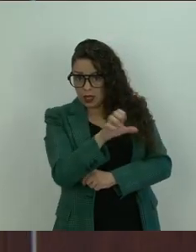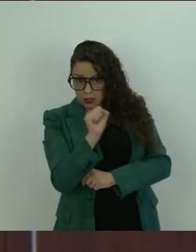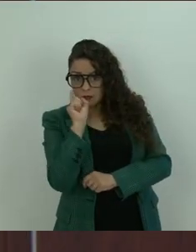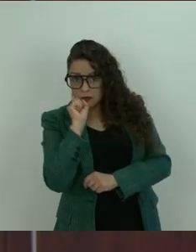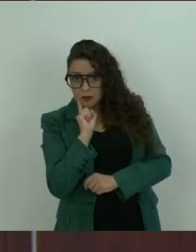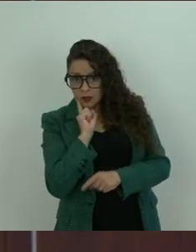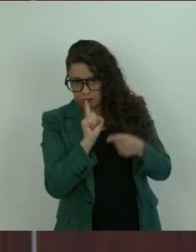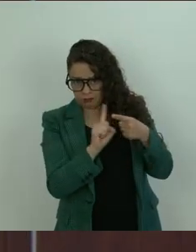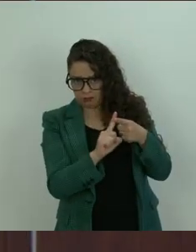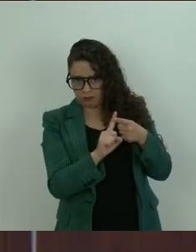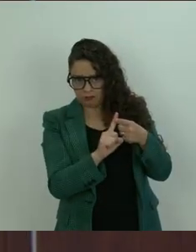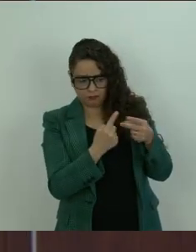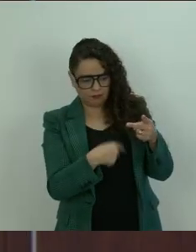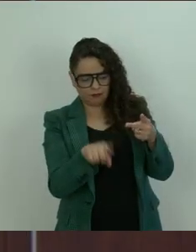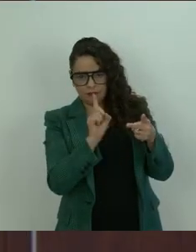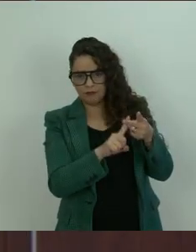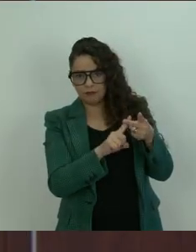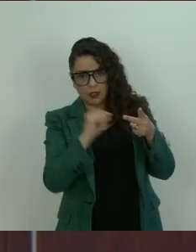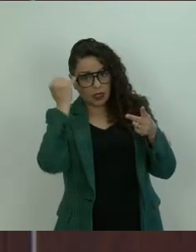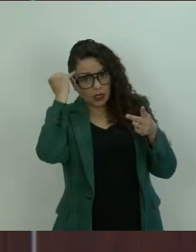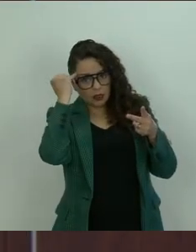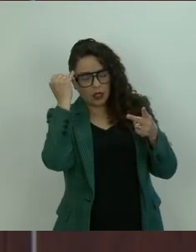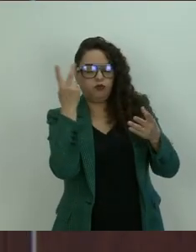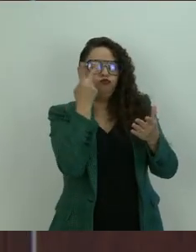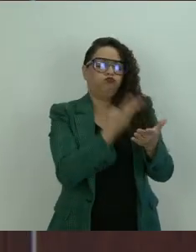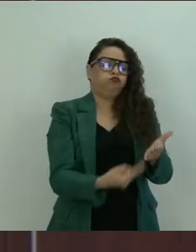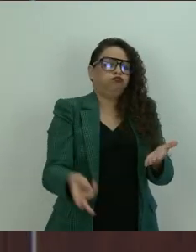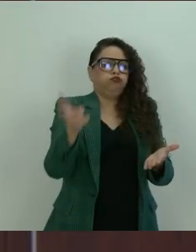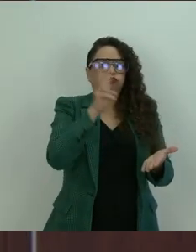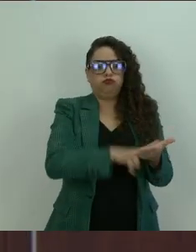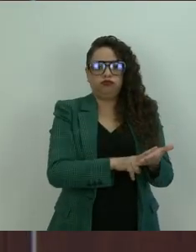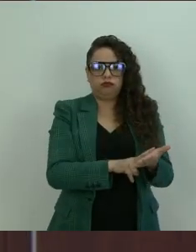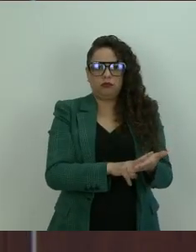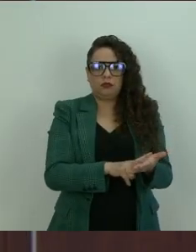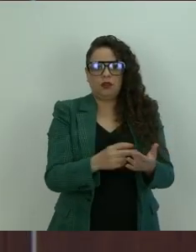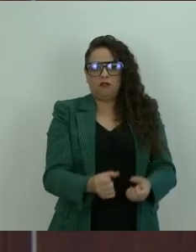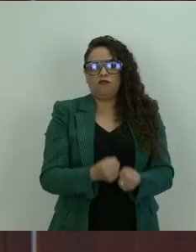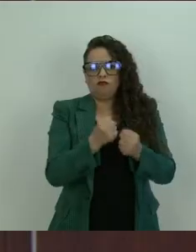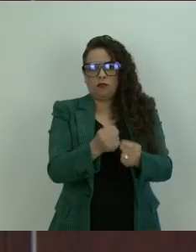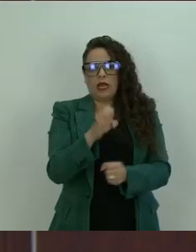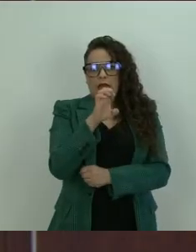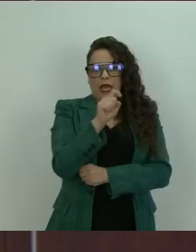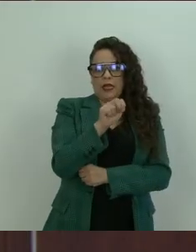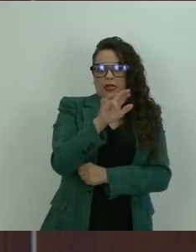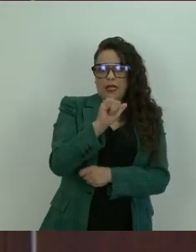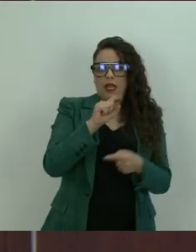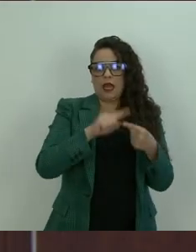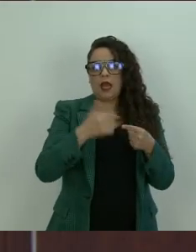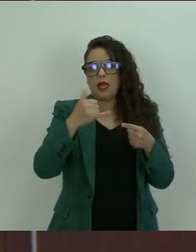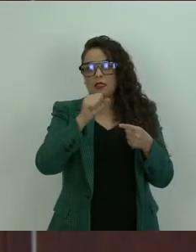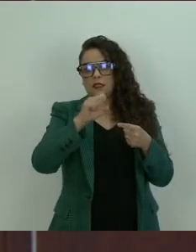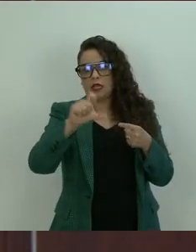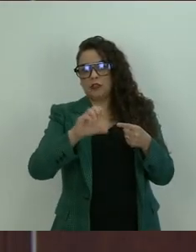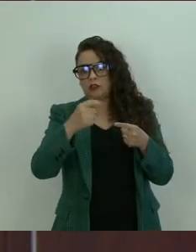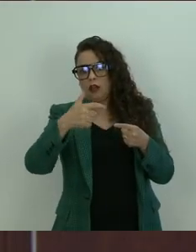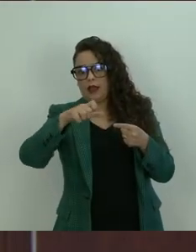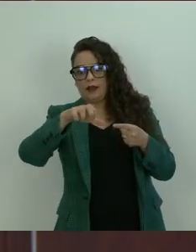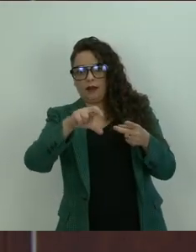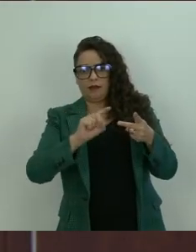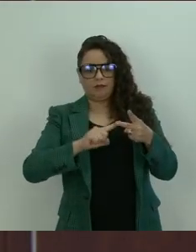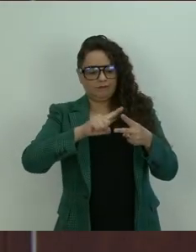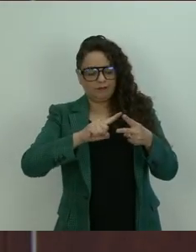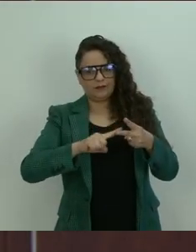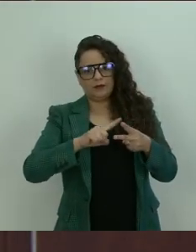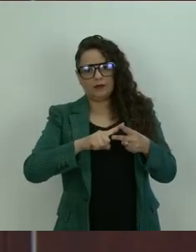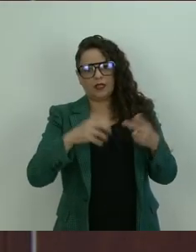es discriminada por ser indígena. Es la etnia más el sexo género. Y no todas las